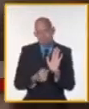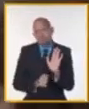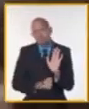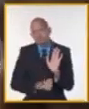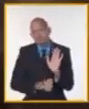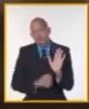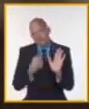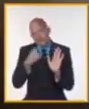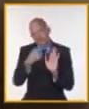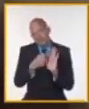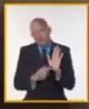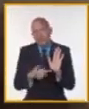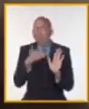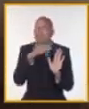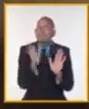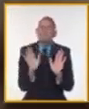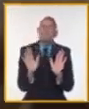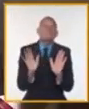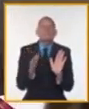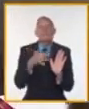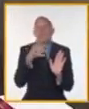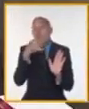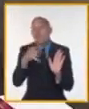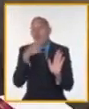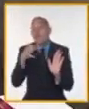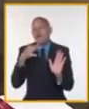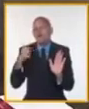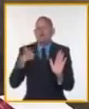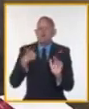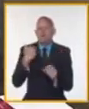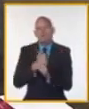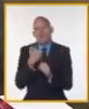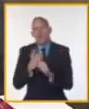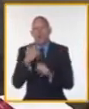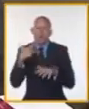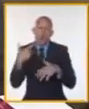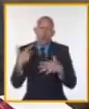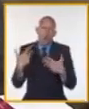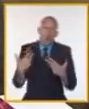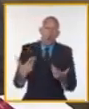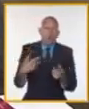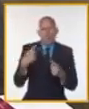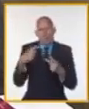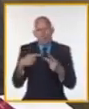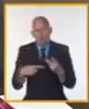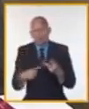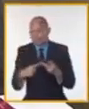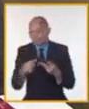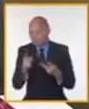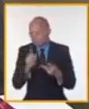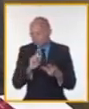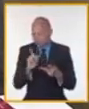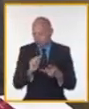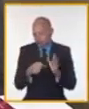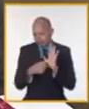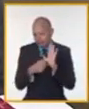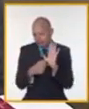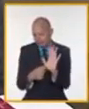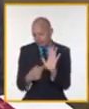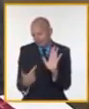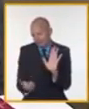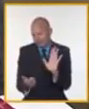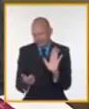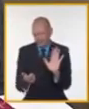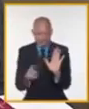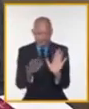una rendición de cuentas, realmente es una enseñanza de cómo debemos actuar. Yo quisiera